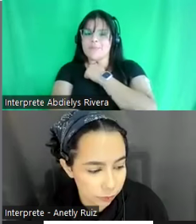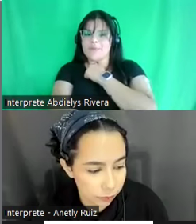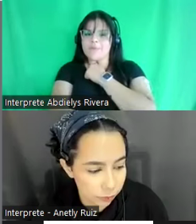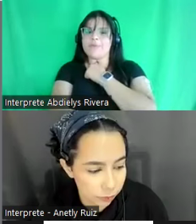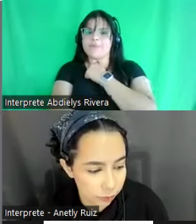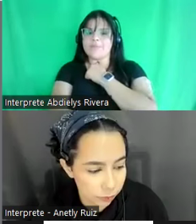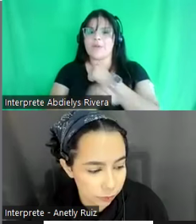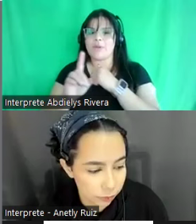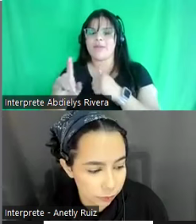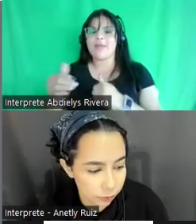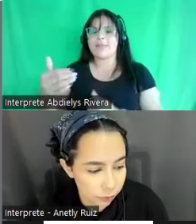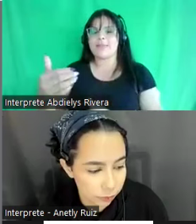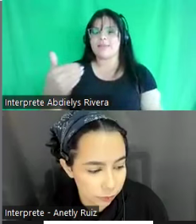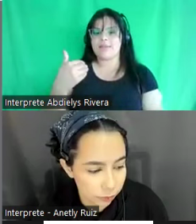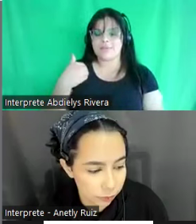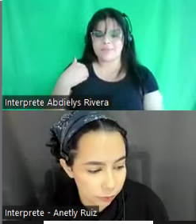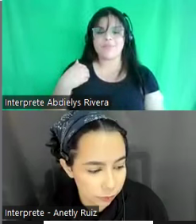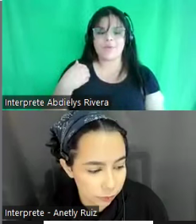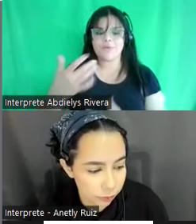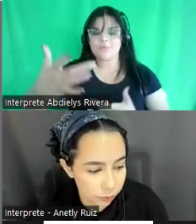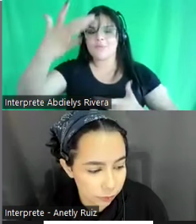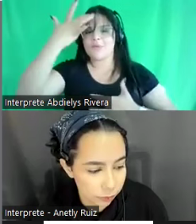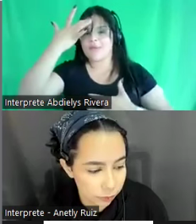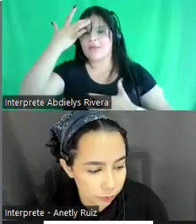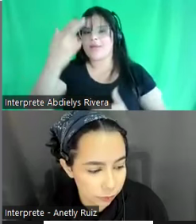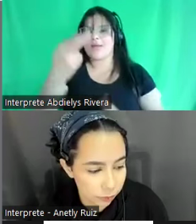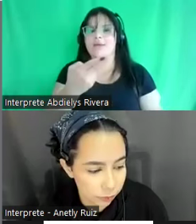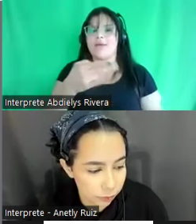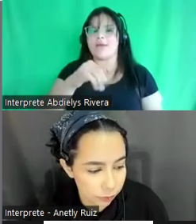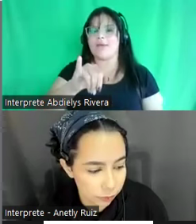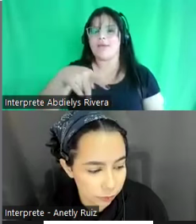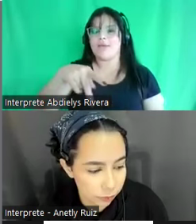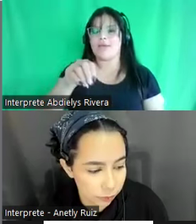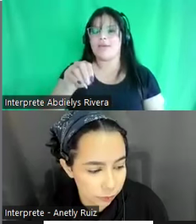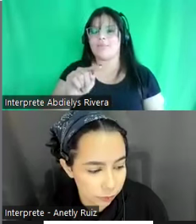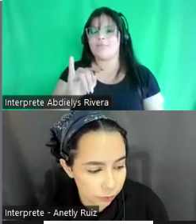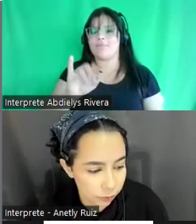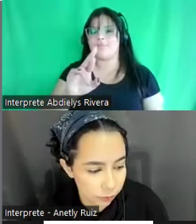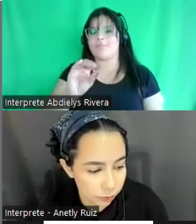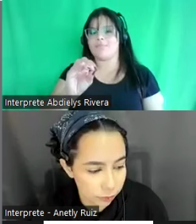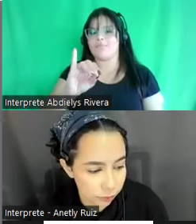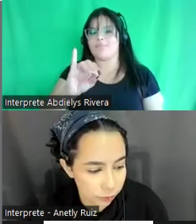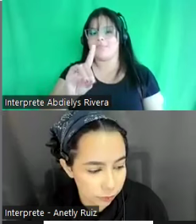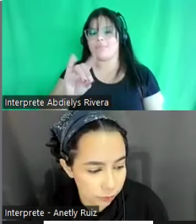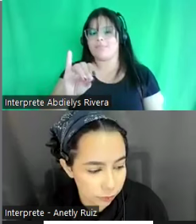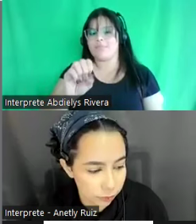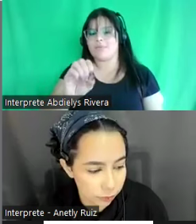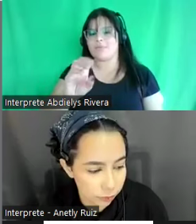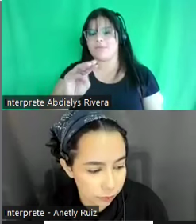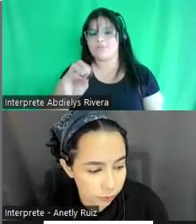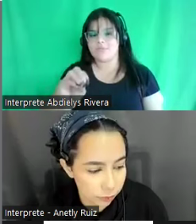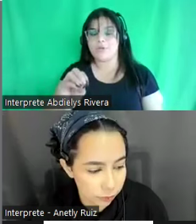de hipotiroidismo bajo control. Y desde hace 3 meses muestra signos y síntomas de ansiedad